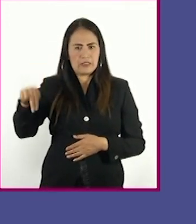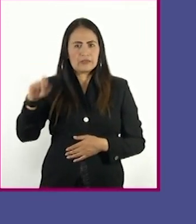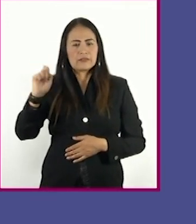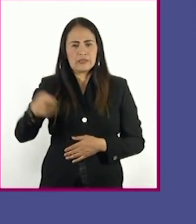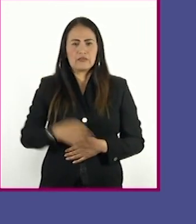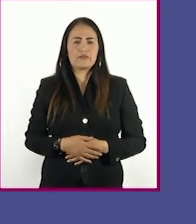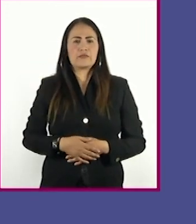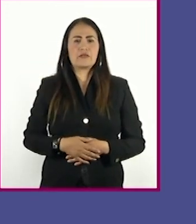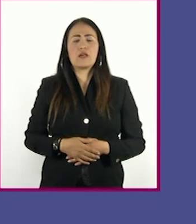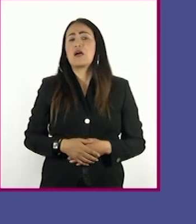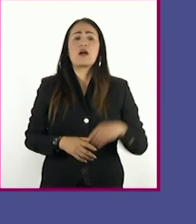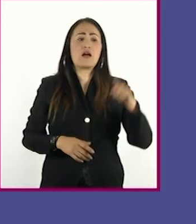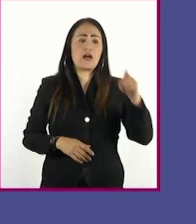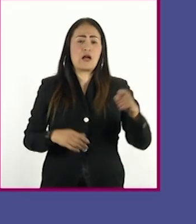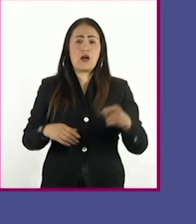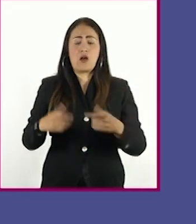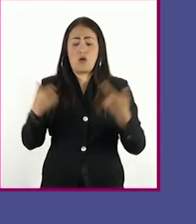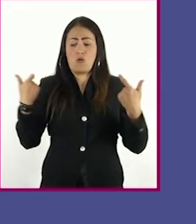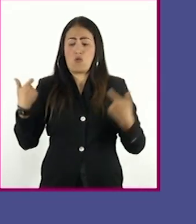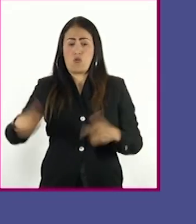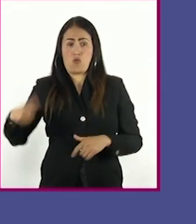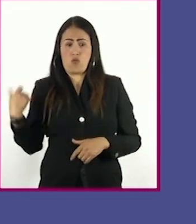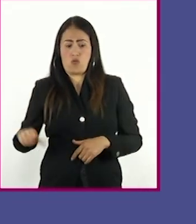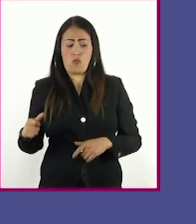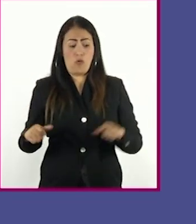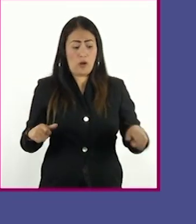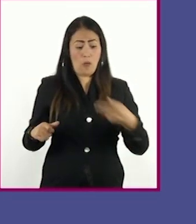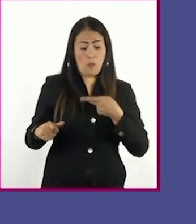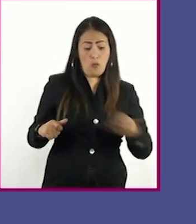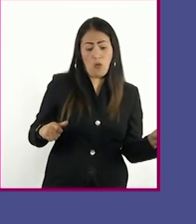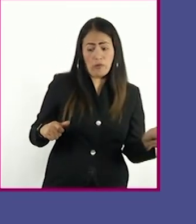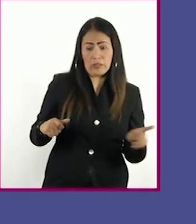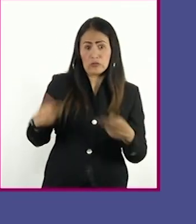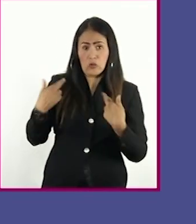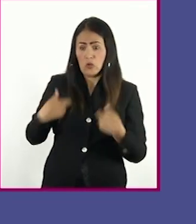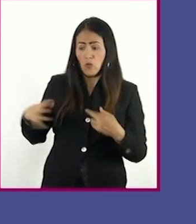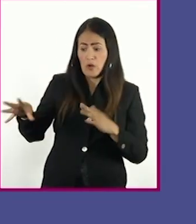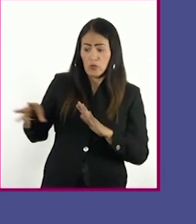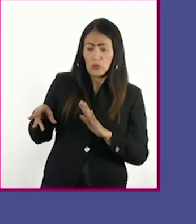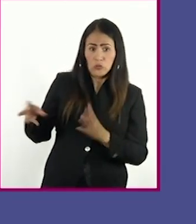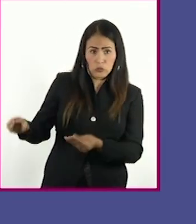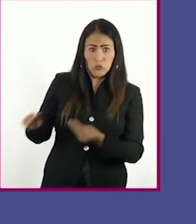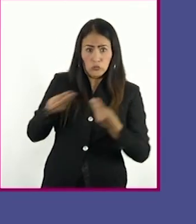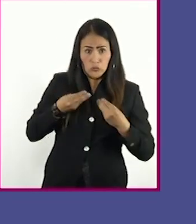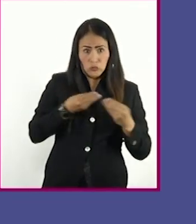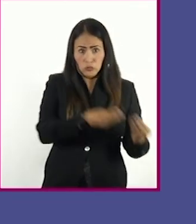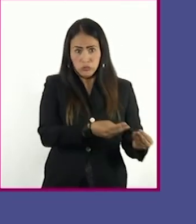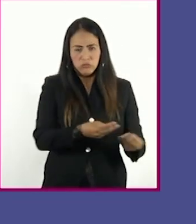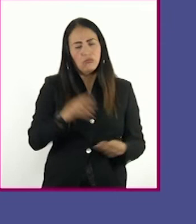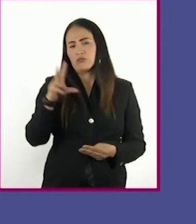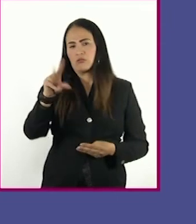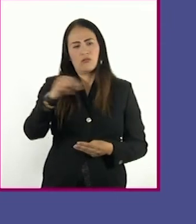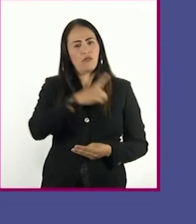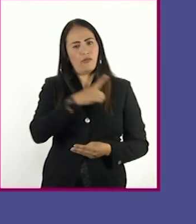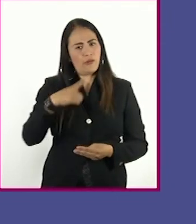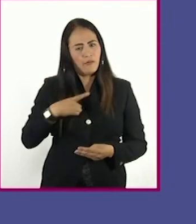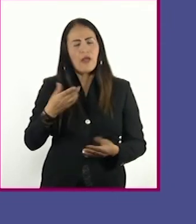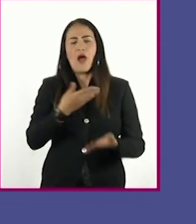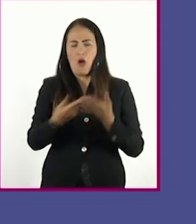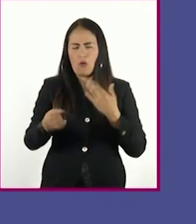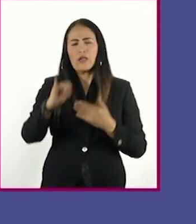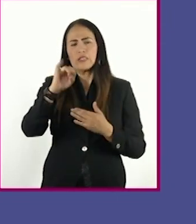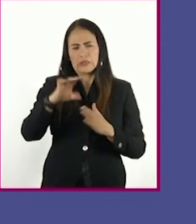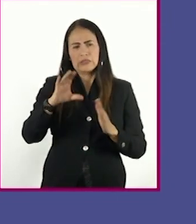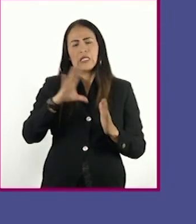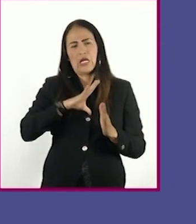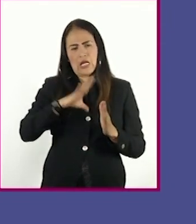por encima de su clase social. Aunque hoy en día sigue habiendo códigos de vestimenta, lo que escogemos para